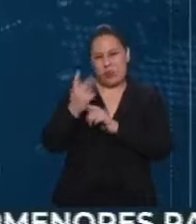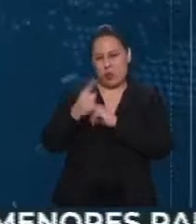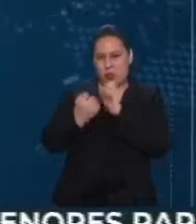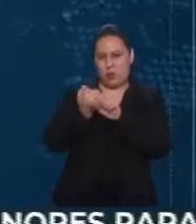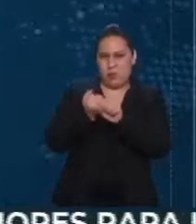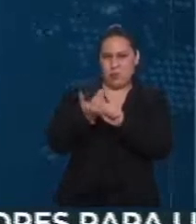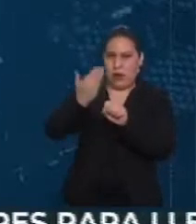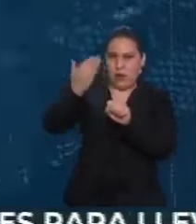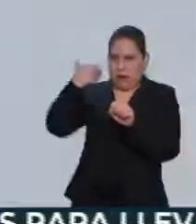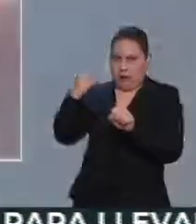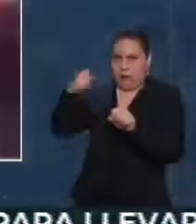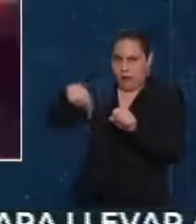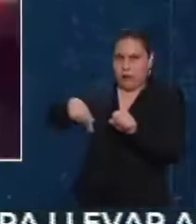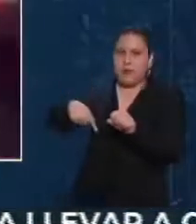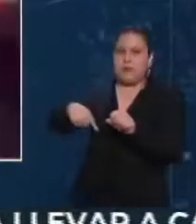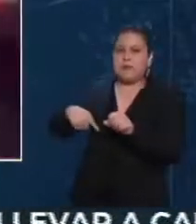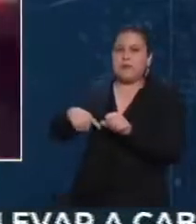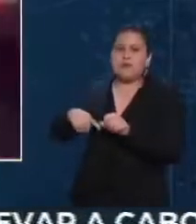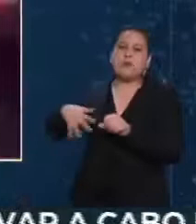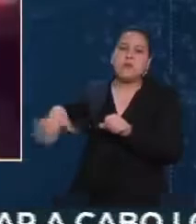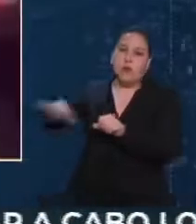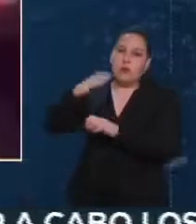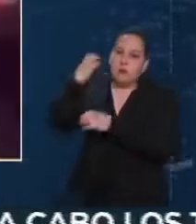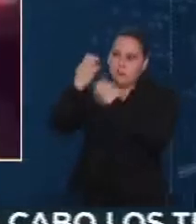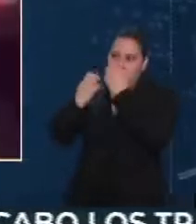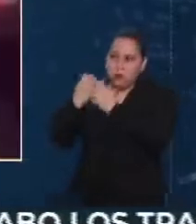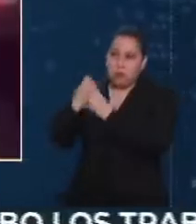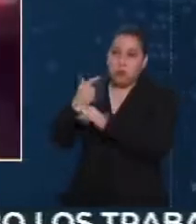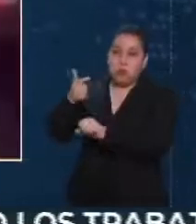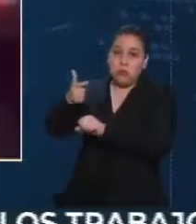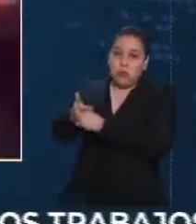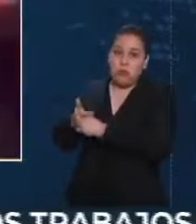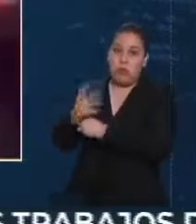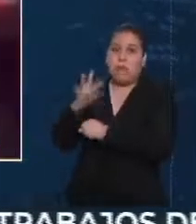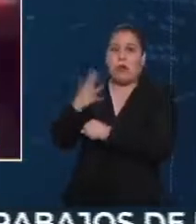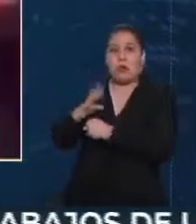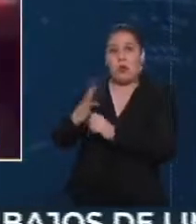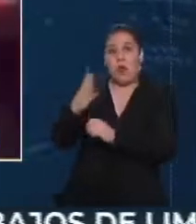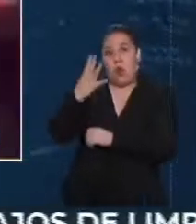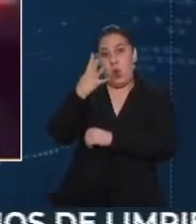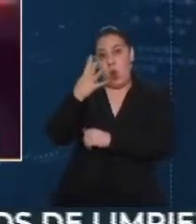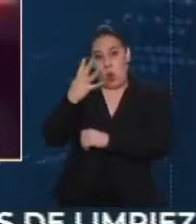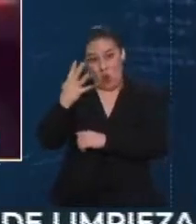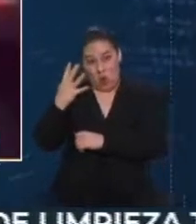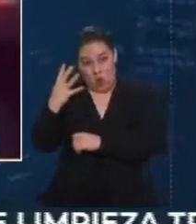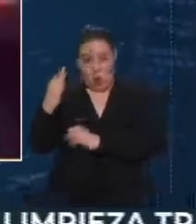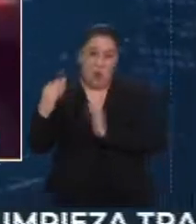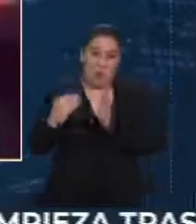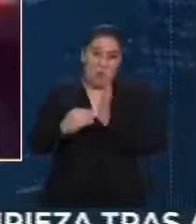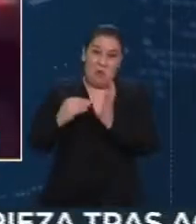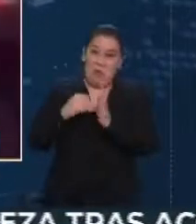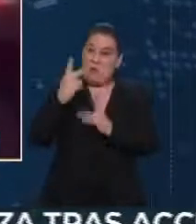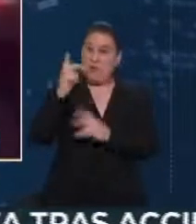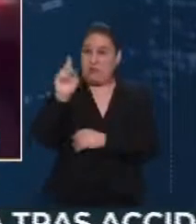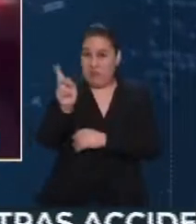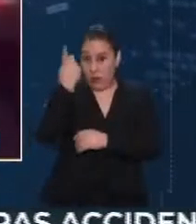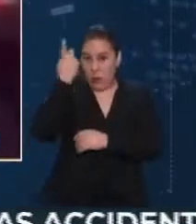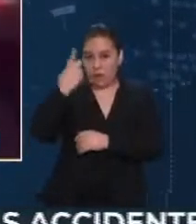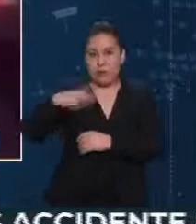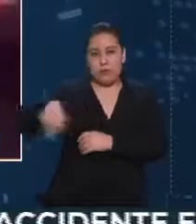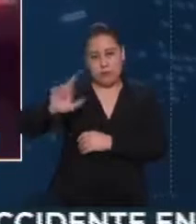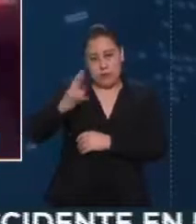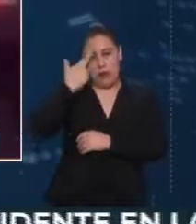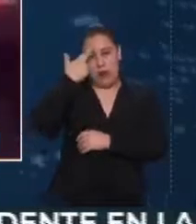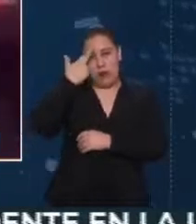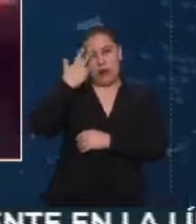un monto histórico de superior a los 4,000 millones de dólares. Si recuerdan, también en marzo del